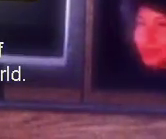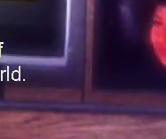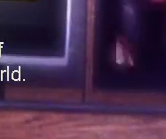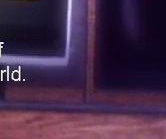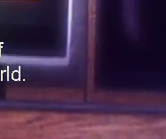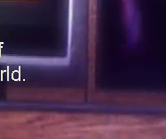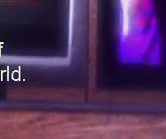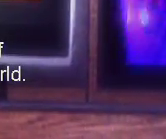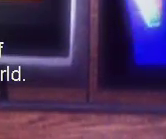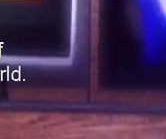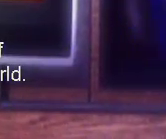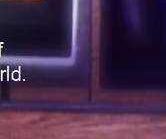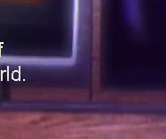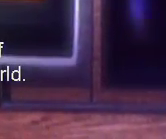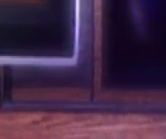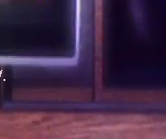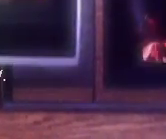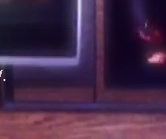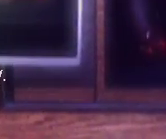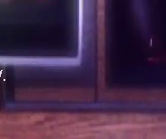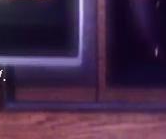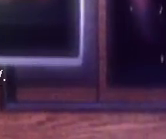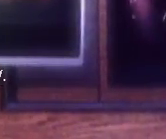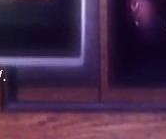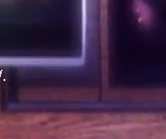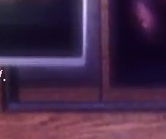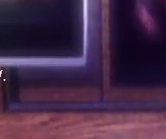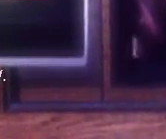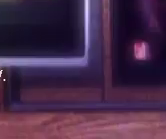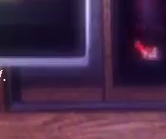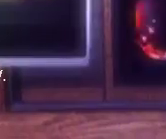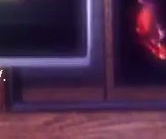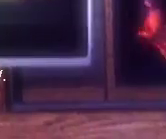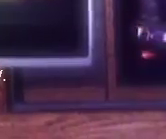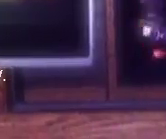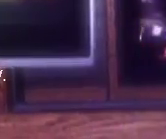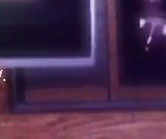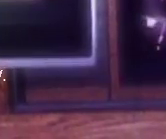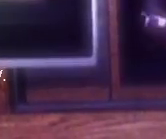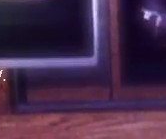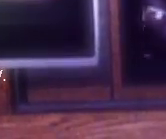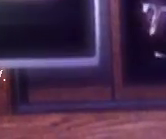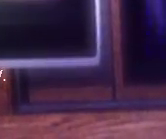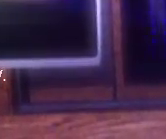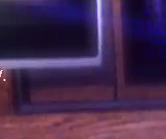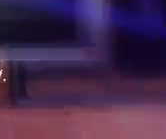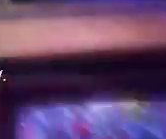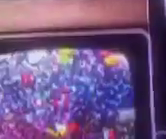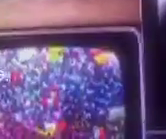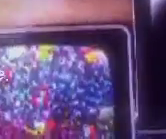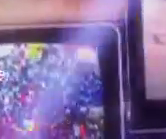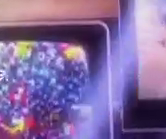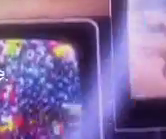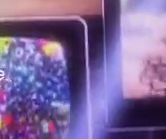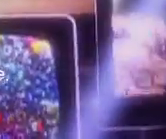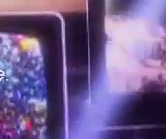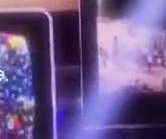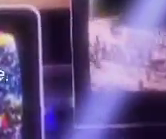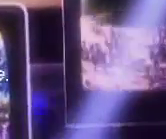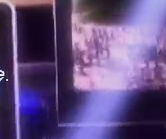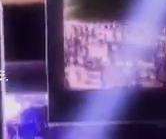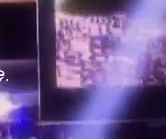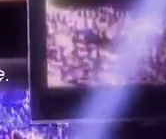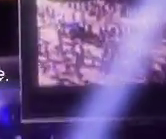bien importante de poder hacer un mundo diferente. Los chavos que se ven, los niños, se ven libres, se ven felices. Y que los